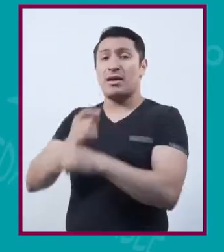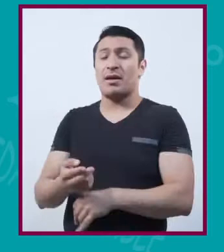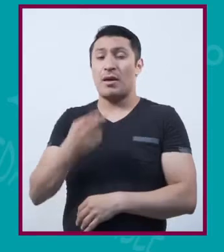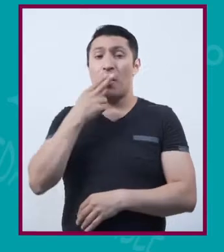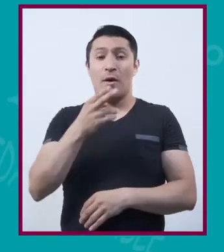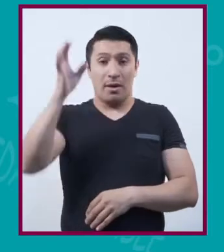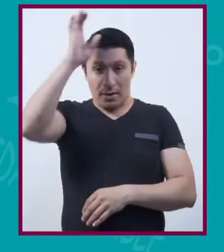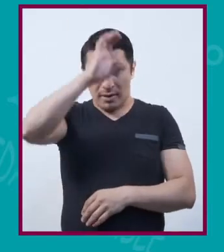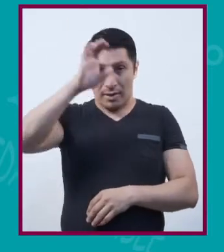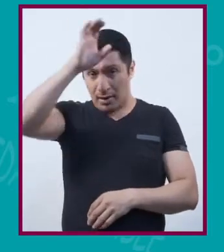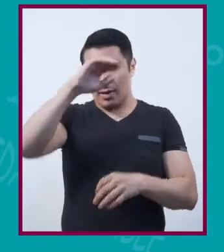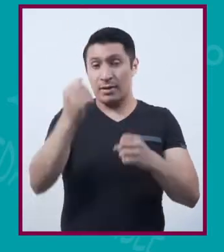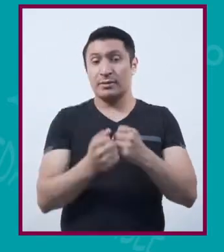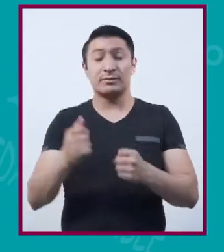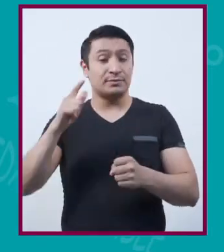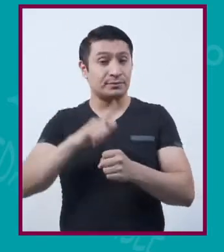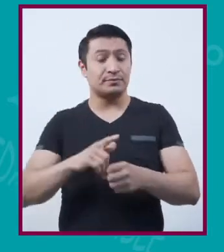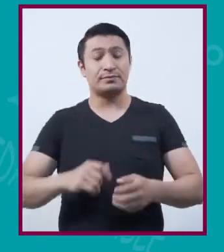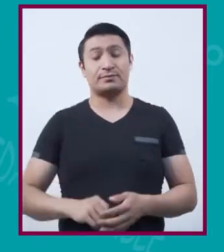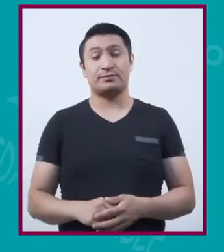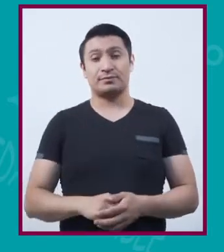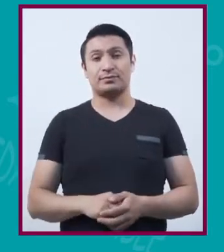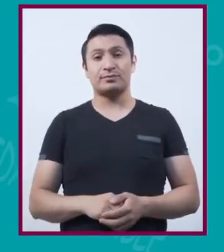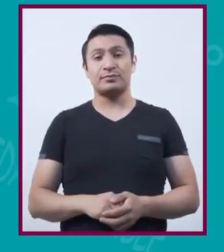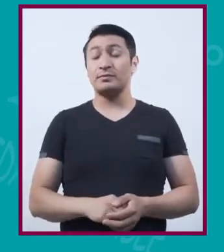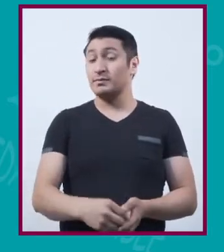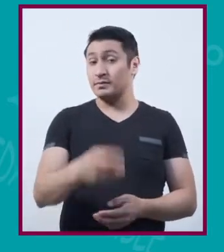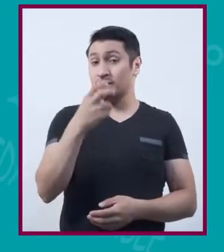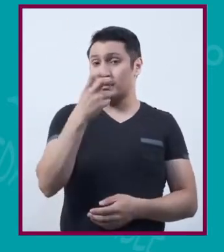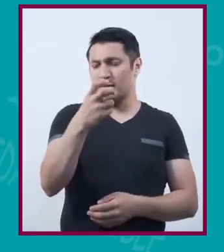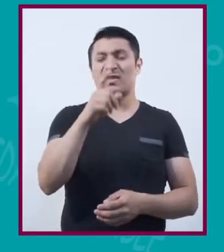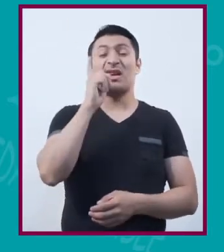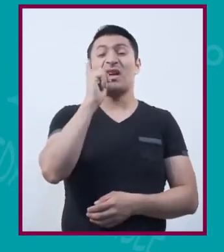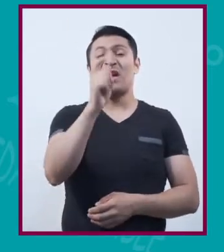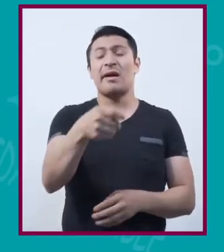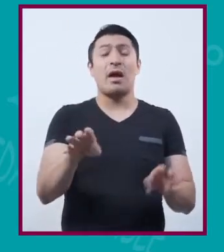ciencias sociales. Se trata de